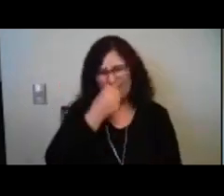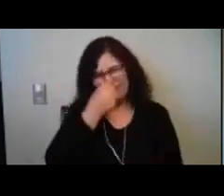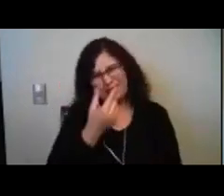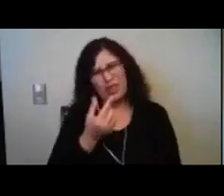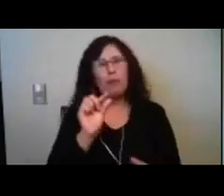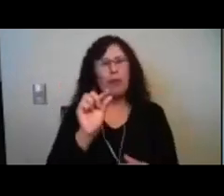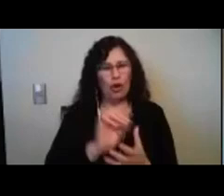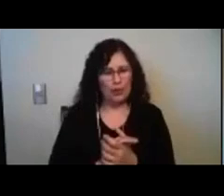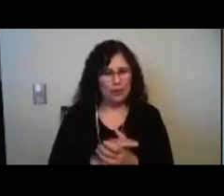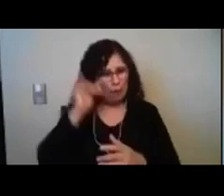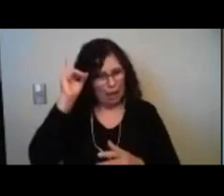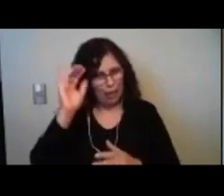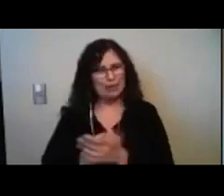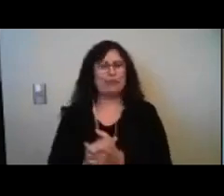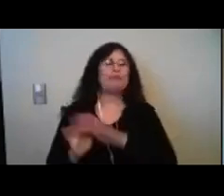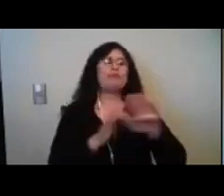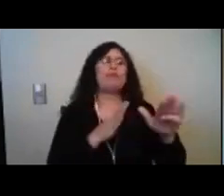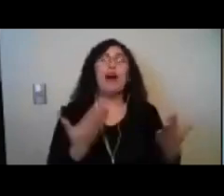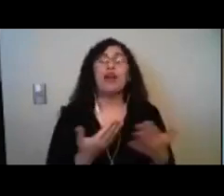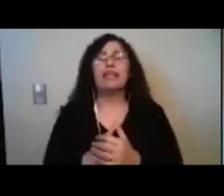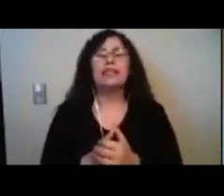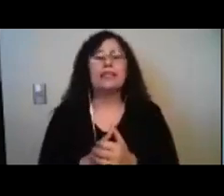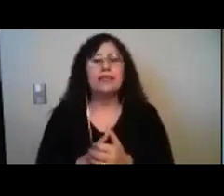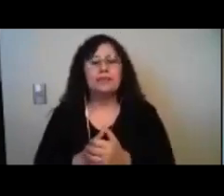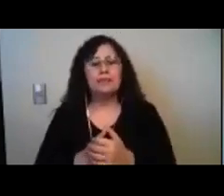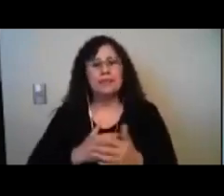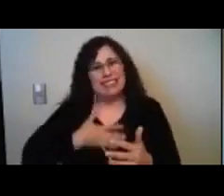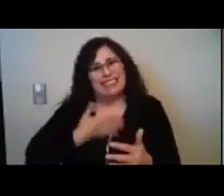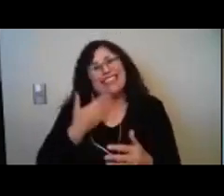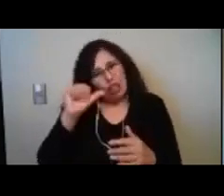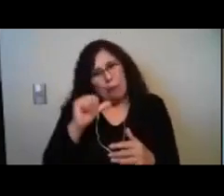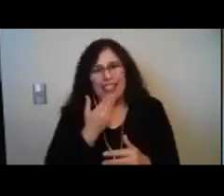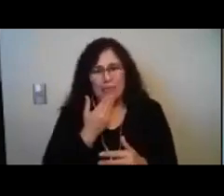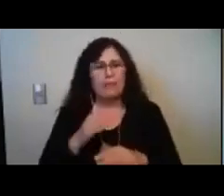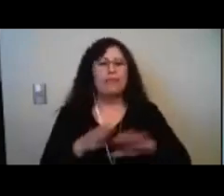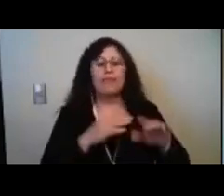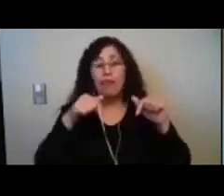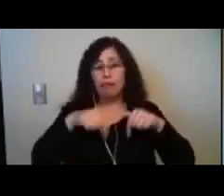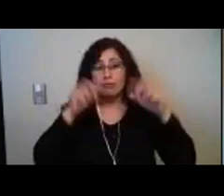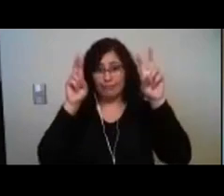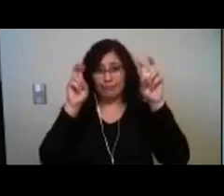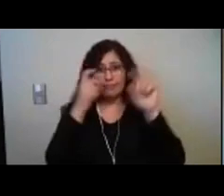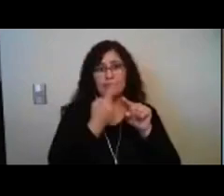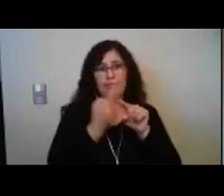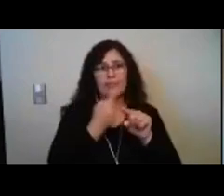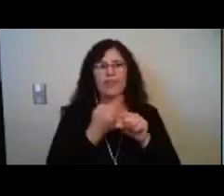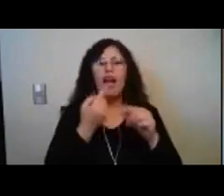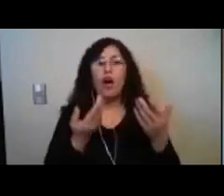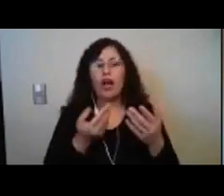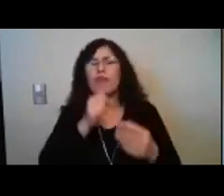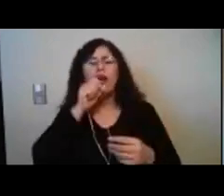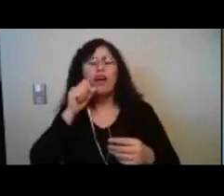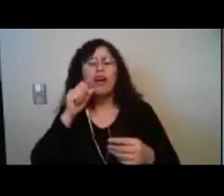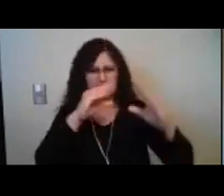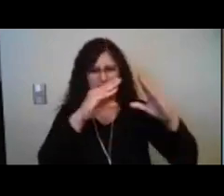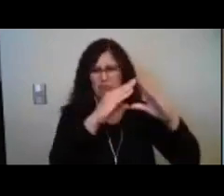hablar hoy día tiene que ver, en gran medida, tiene relación con las alteraciones de la vía extrapiramidal,